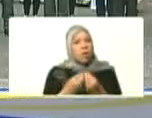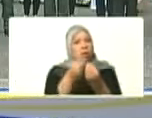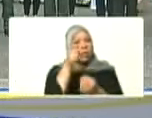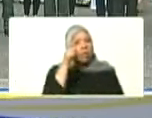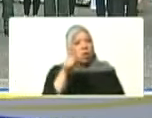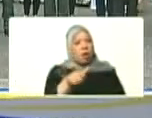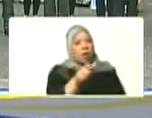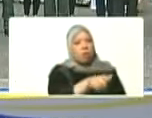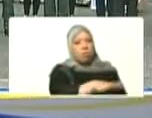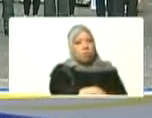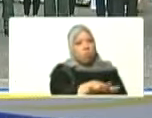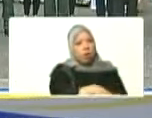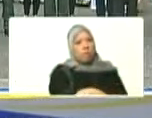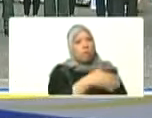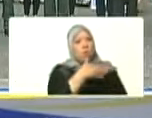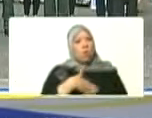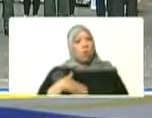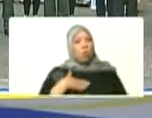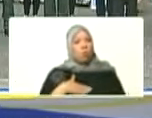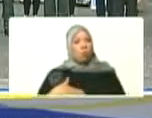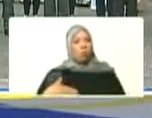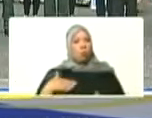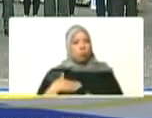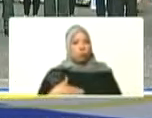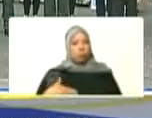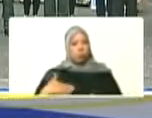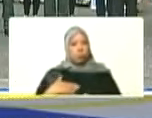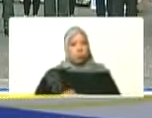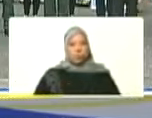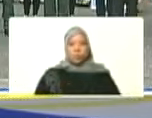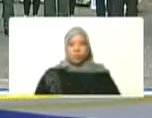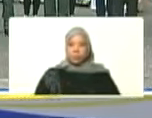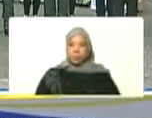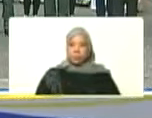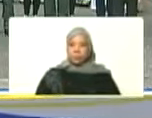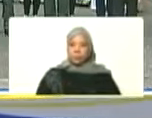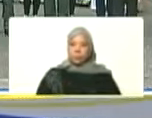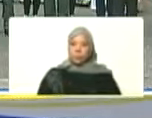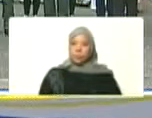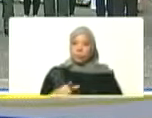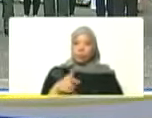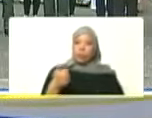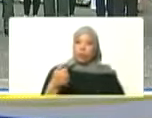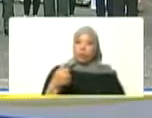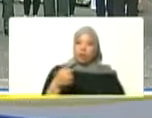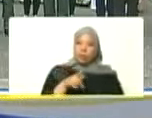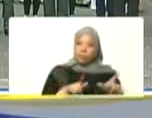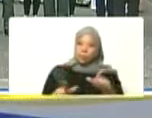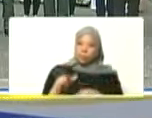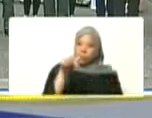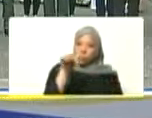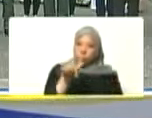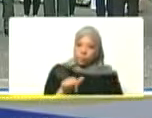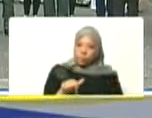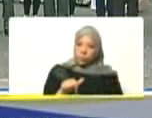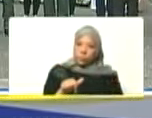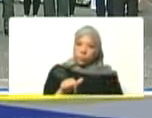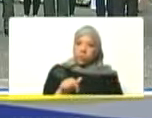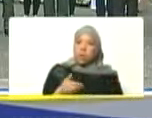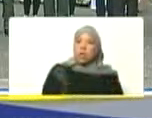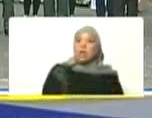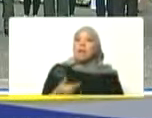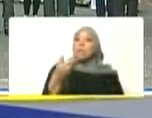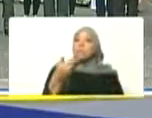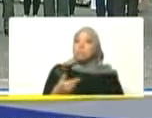Lo que explicaba el general Padrino, la logística de lo local, de lo concreto. Eso es